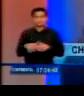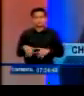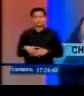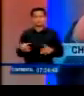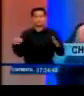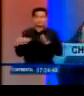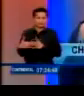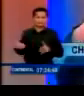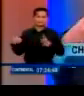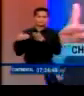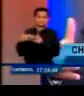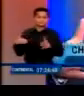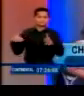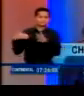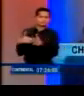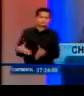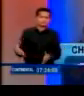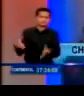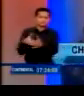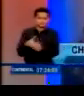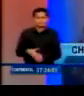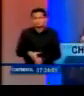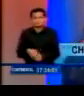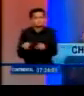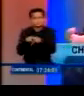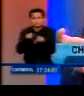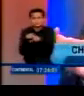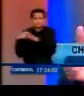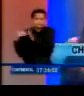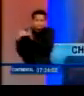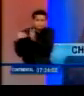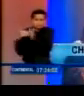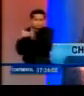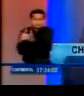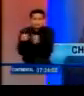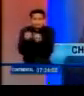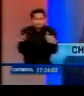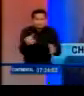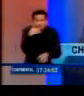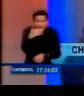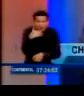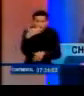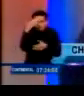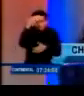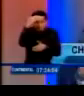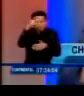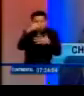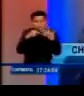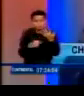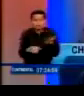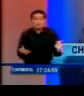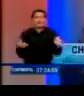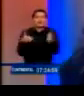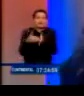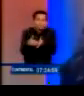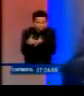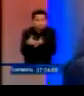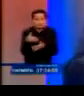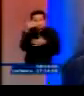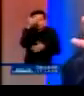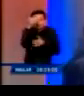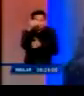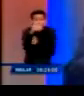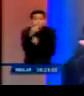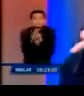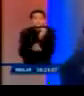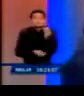vienen repitiendo de manera sistemática cada vez que hay cierto tipo de eventos coyunturales o políticos, se vuelve a repetir la misma historia, lo